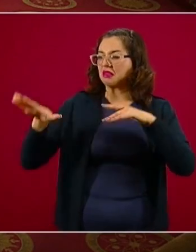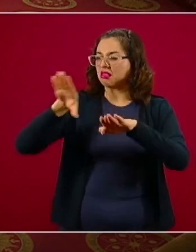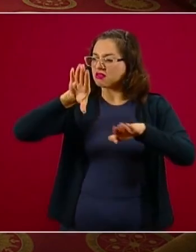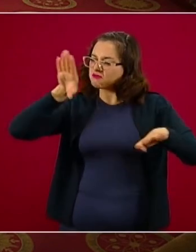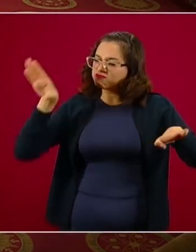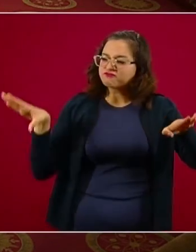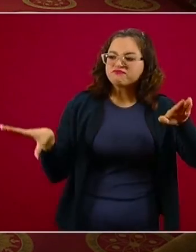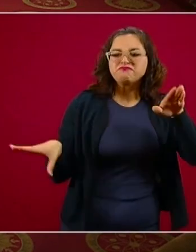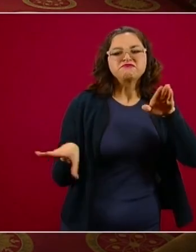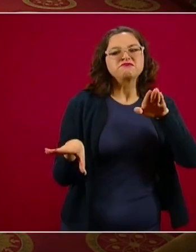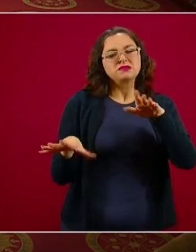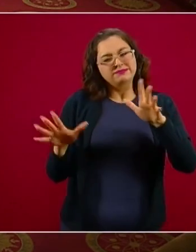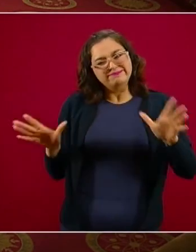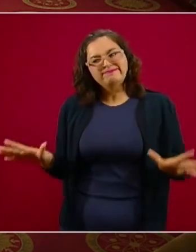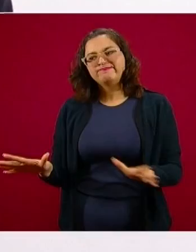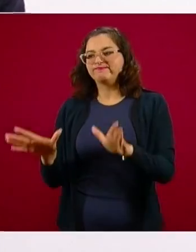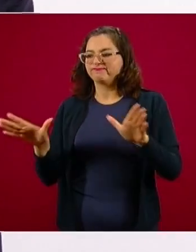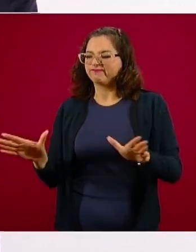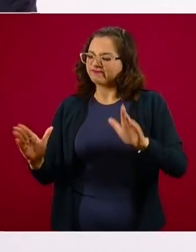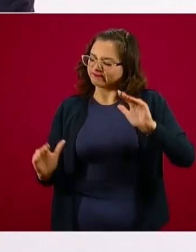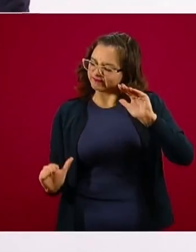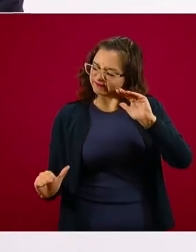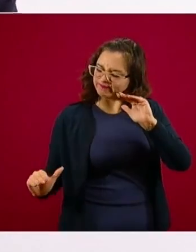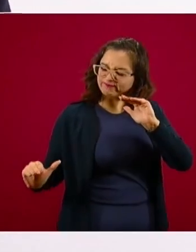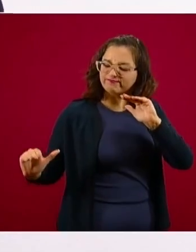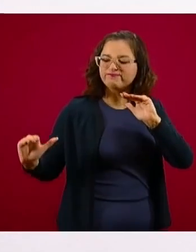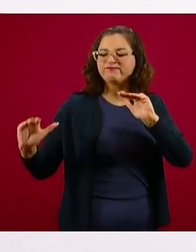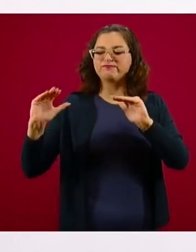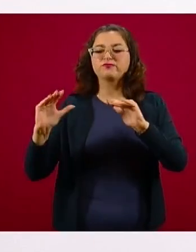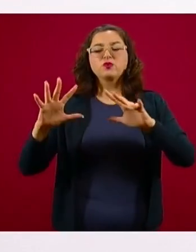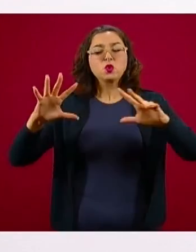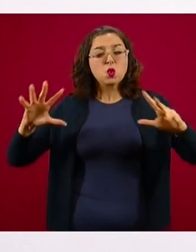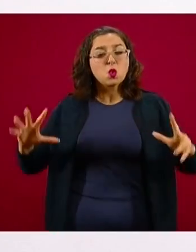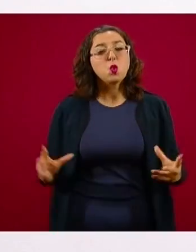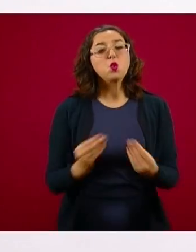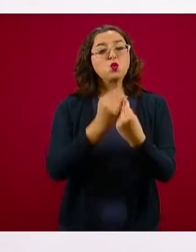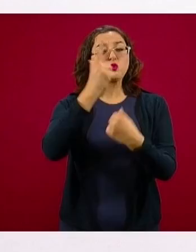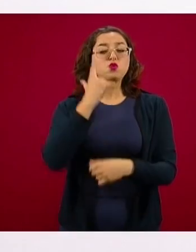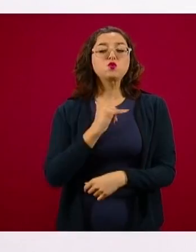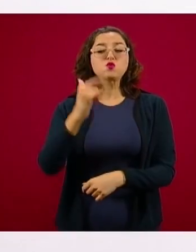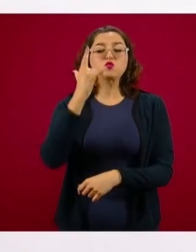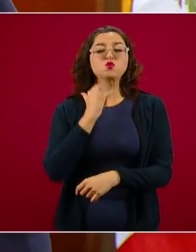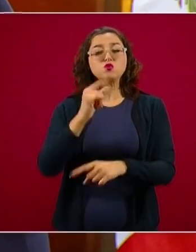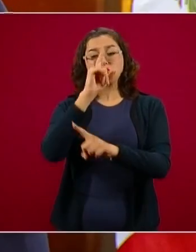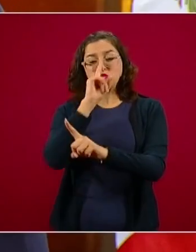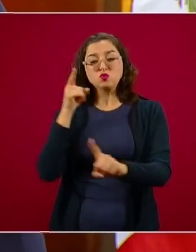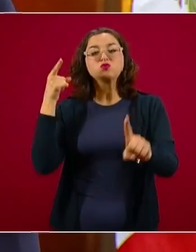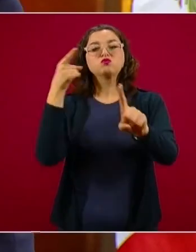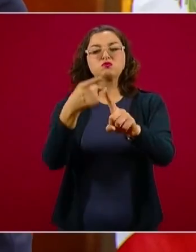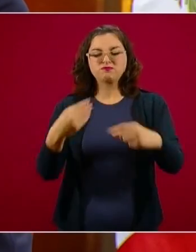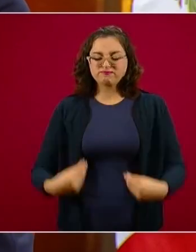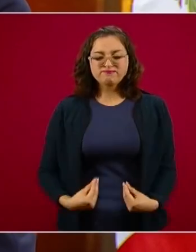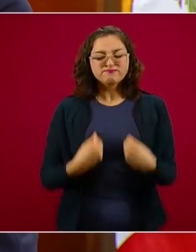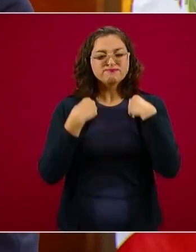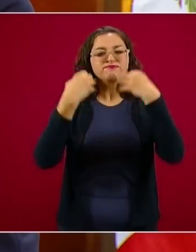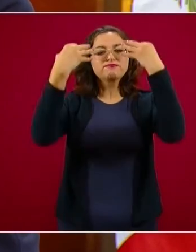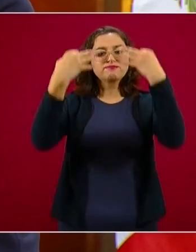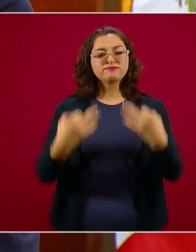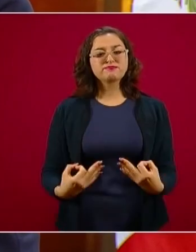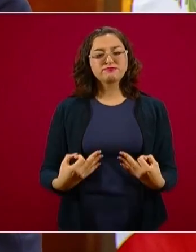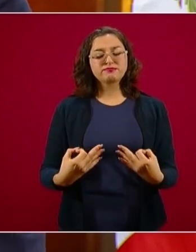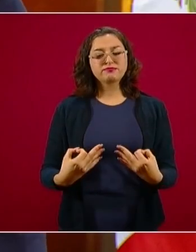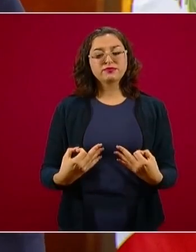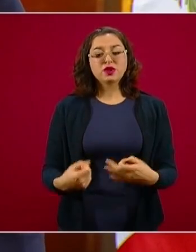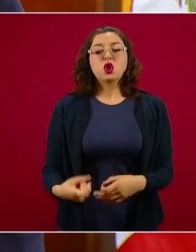principios democráticos como cimiento inamovible de la cultura cívica por ello respetará las decisiones del instituto